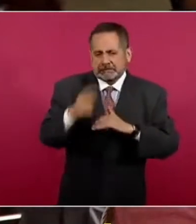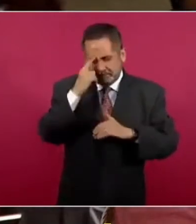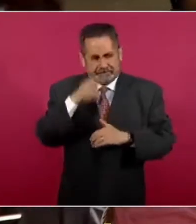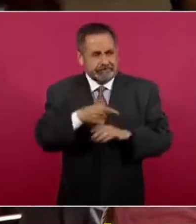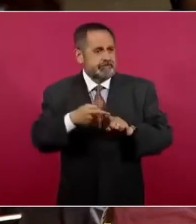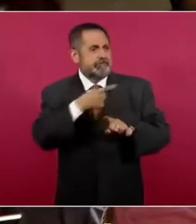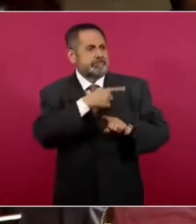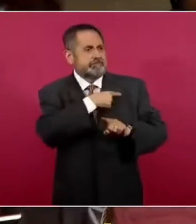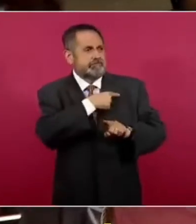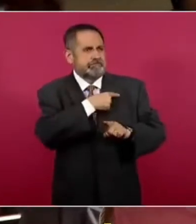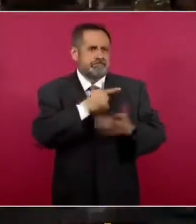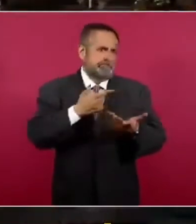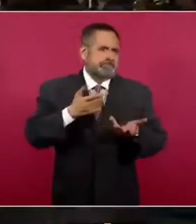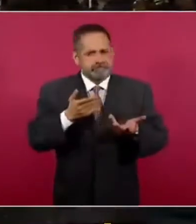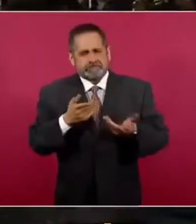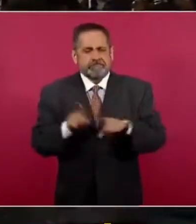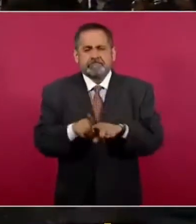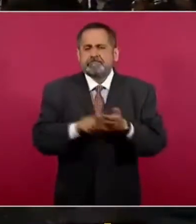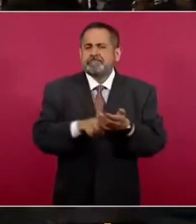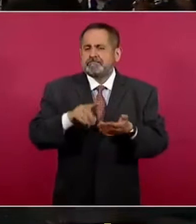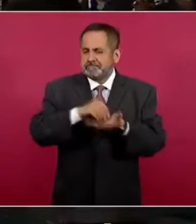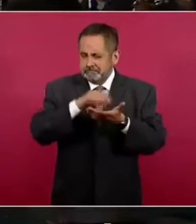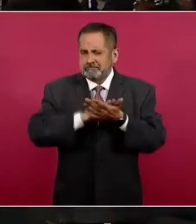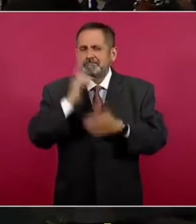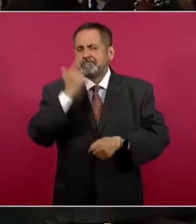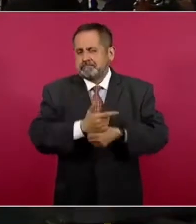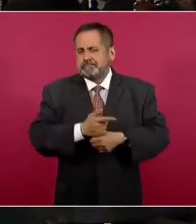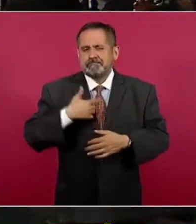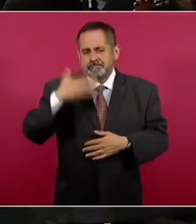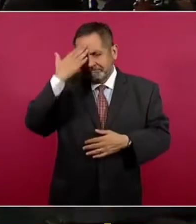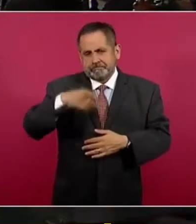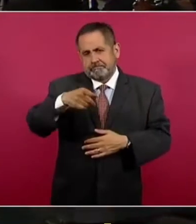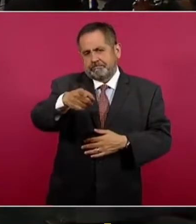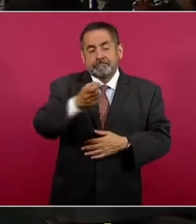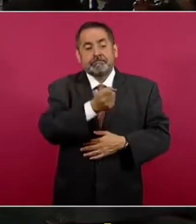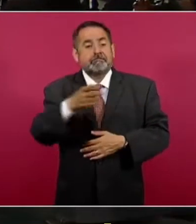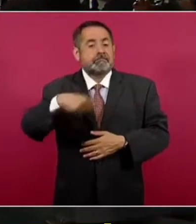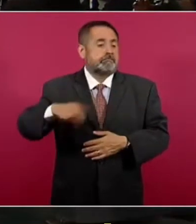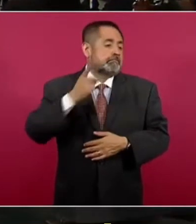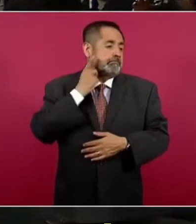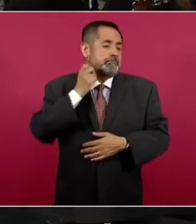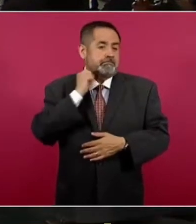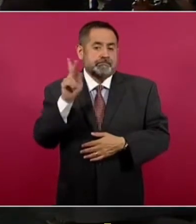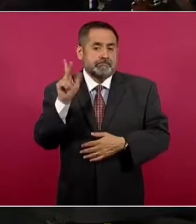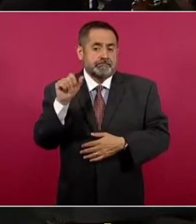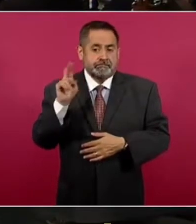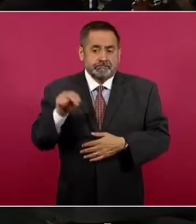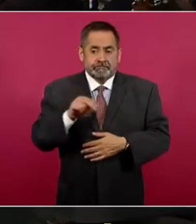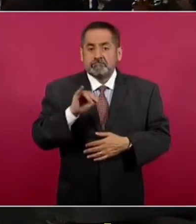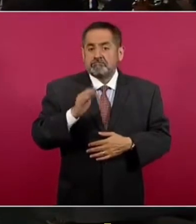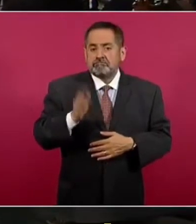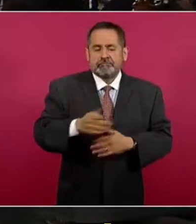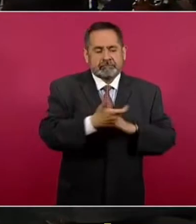legislaturas anteriores, pues se dio el caso o se documentó que legisladores panistas habían